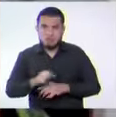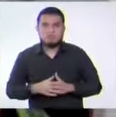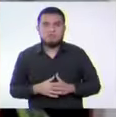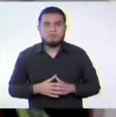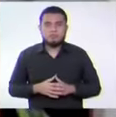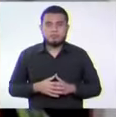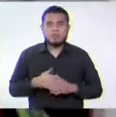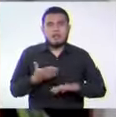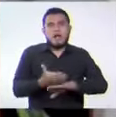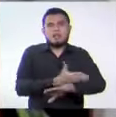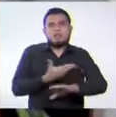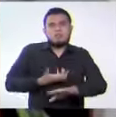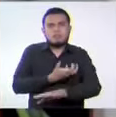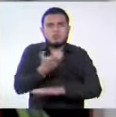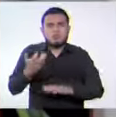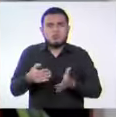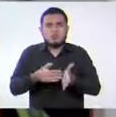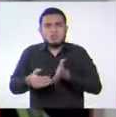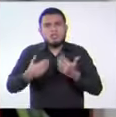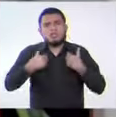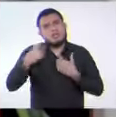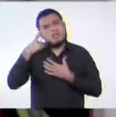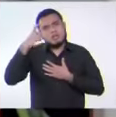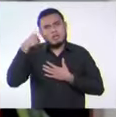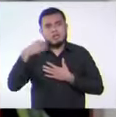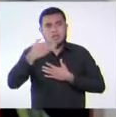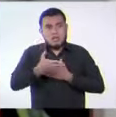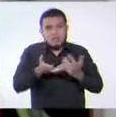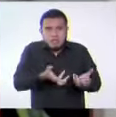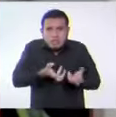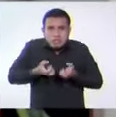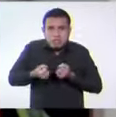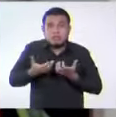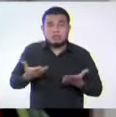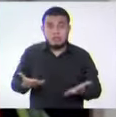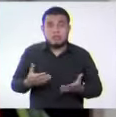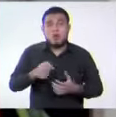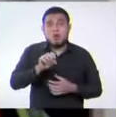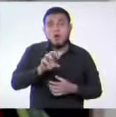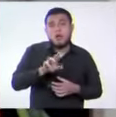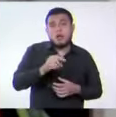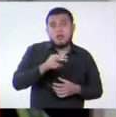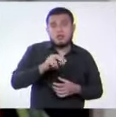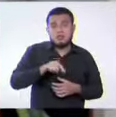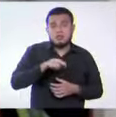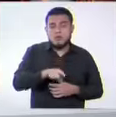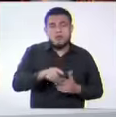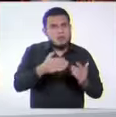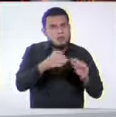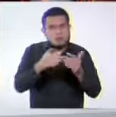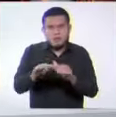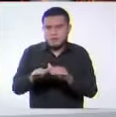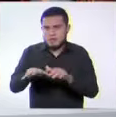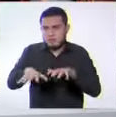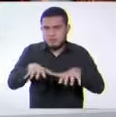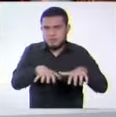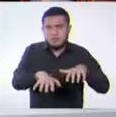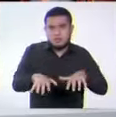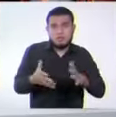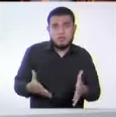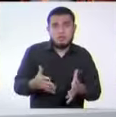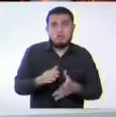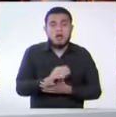Antes de comenzar, debemos recordar que las fuentes de obtención de los compuestos orgánicos son muy variadas. En el caso de